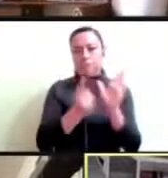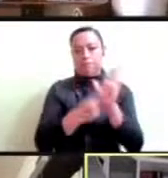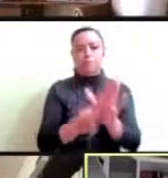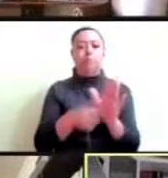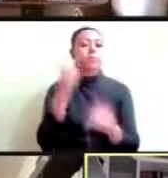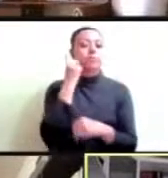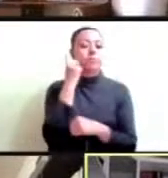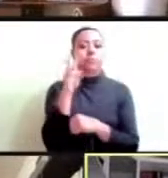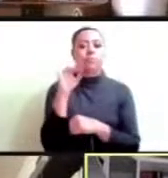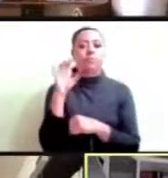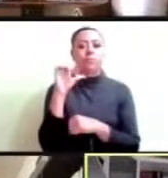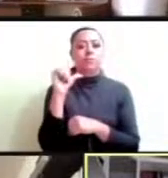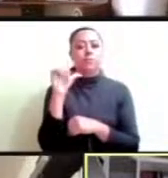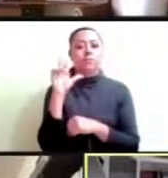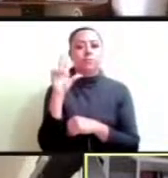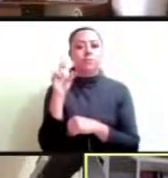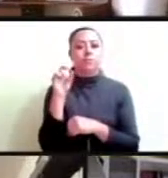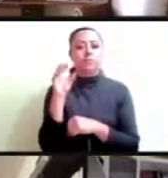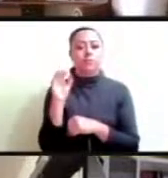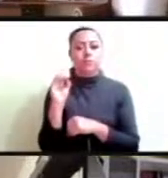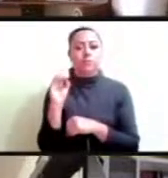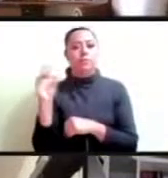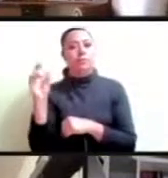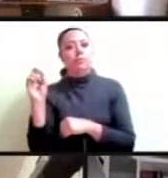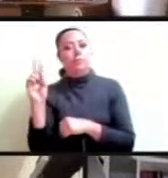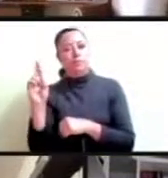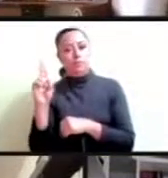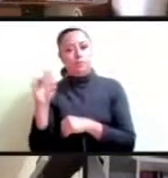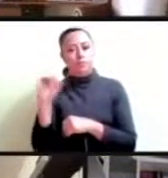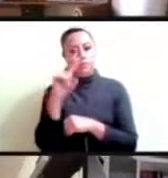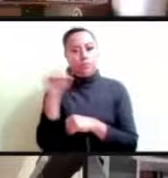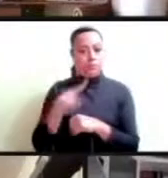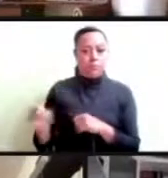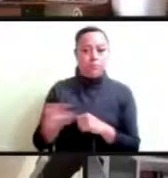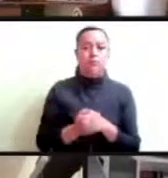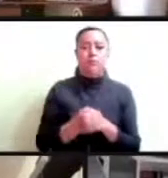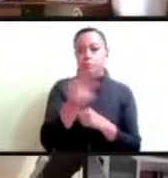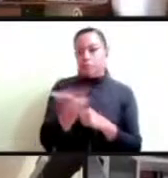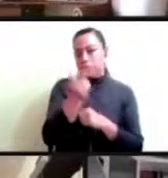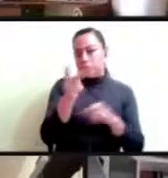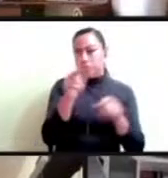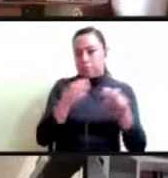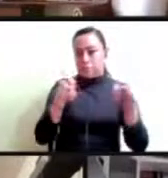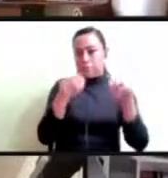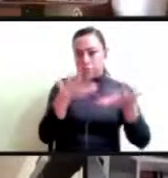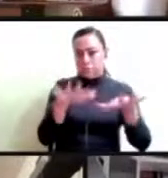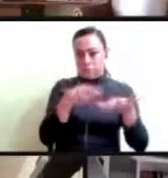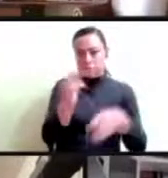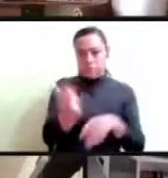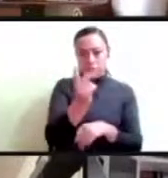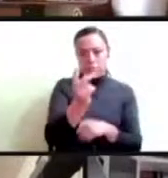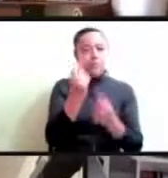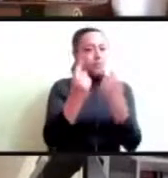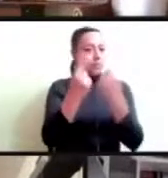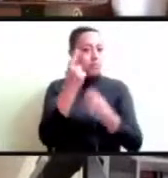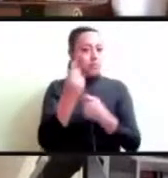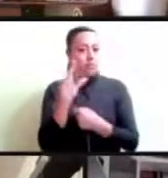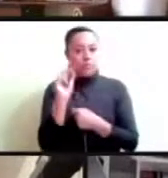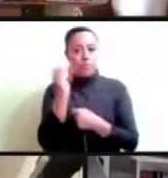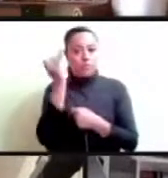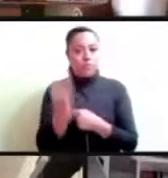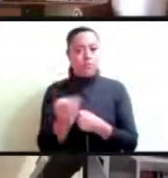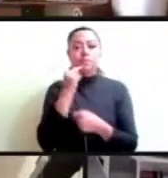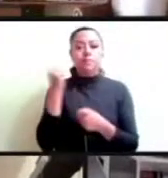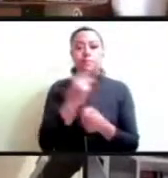Suárez. Por instrucciones de la presidencia, se consulta al pleno si existe alguna diputada o diputado en contra de considerar de urgente y obvia resolución